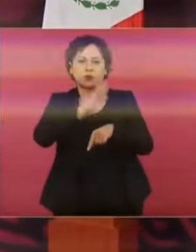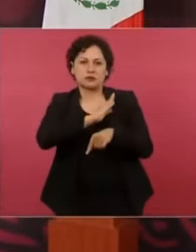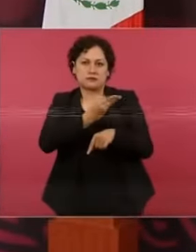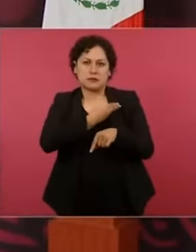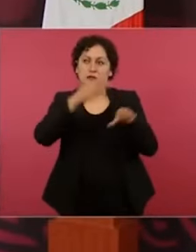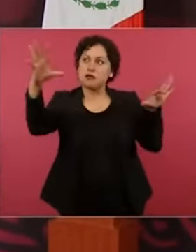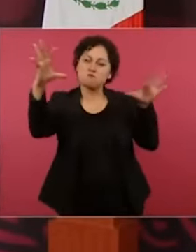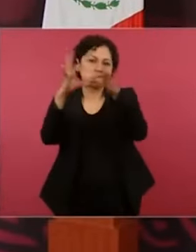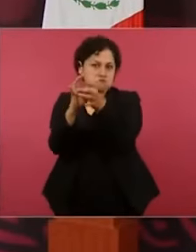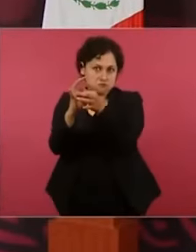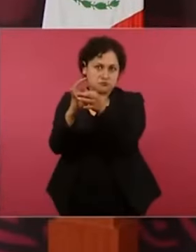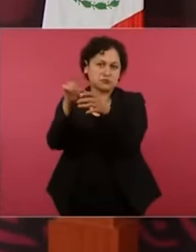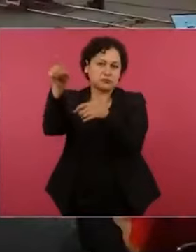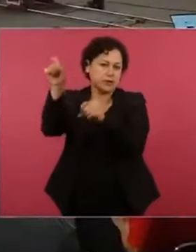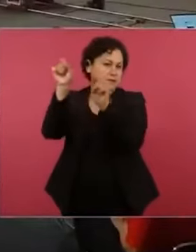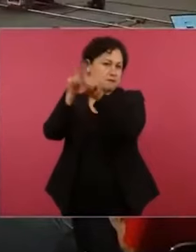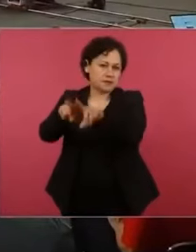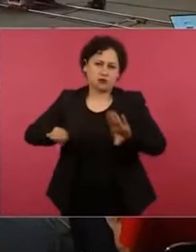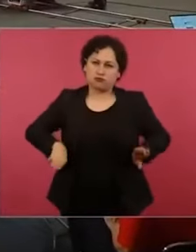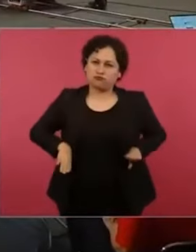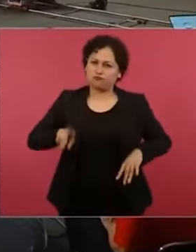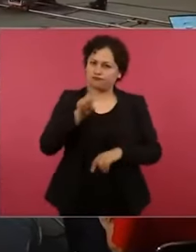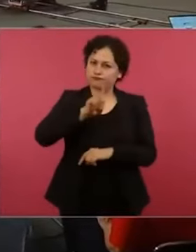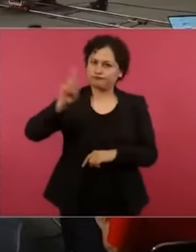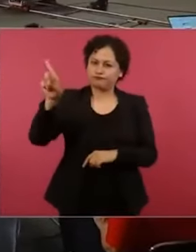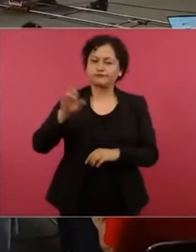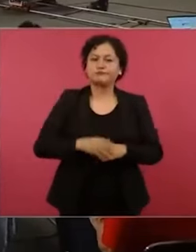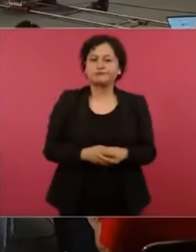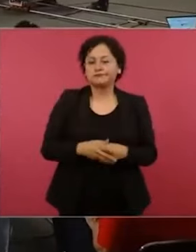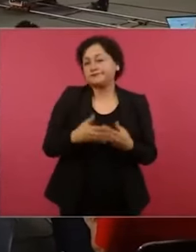pasado pero pues para agradecerle